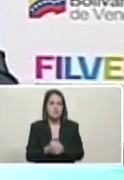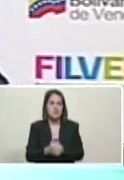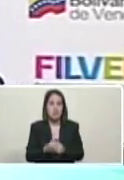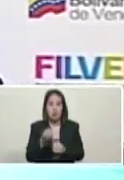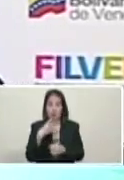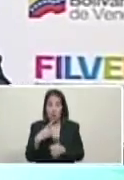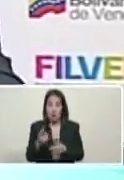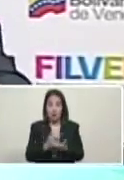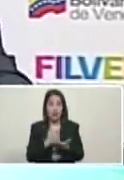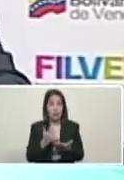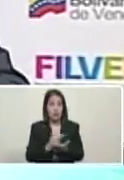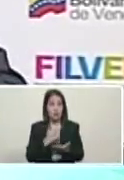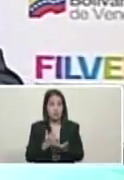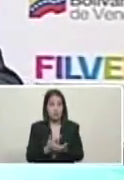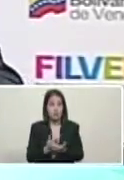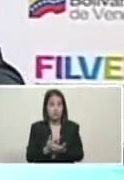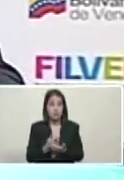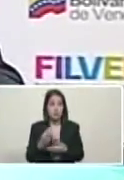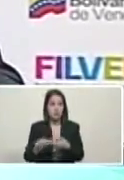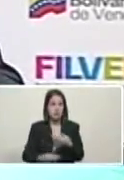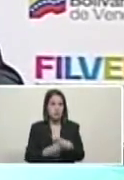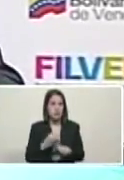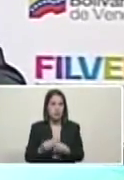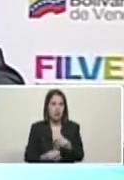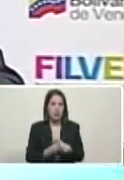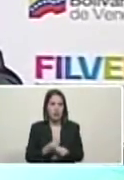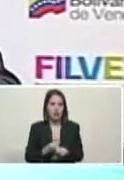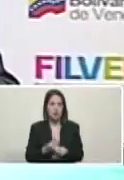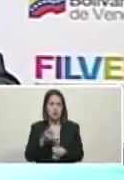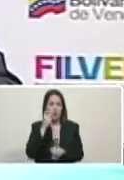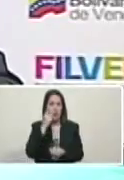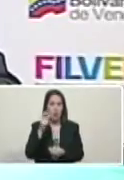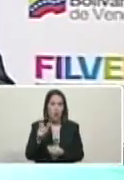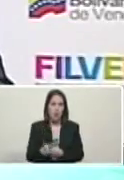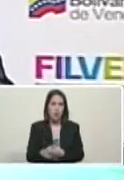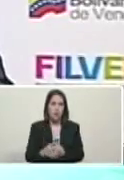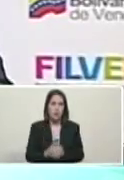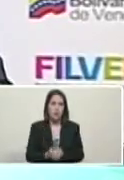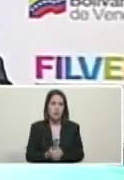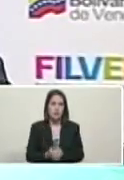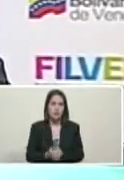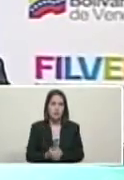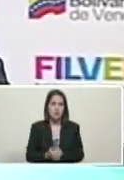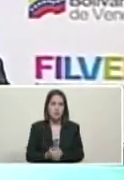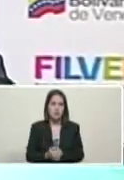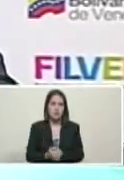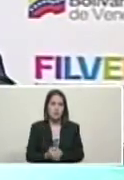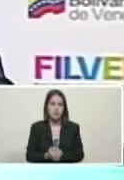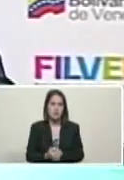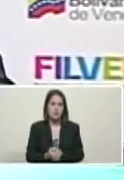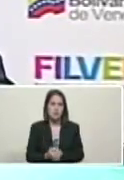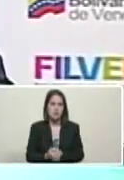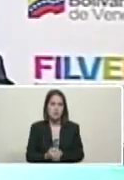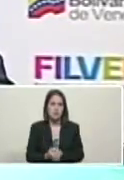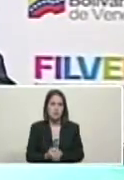Igualmente el trabajo que ha hecho José Ramón Blasco Graterol, mejor conocido como El